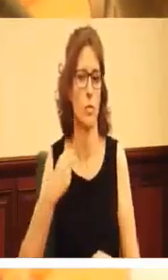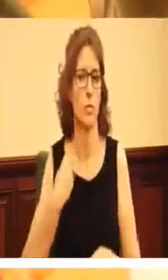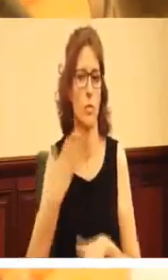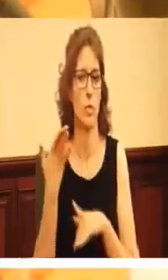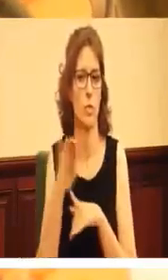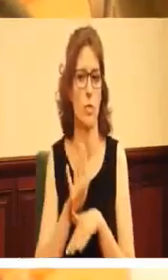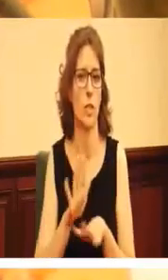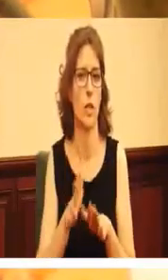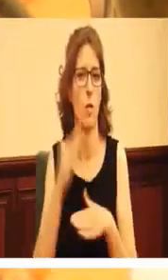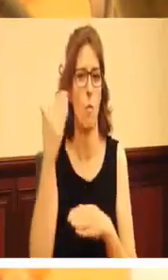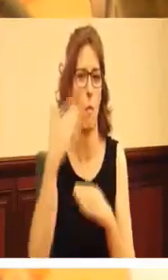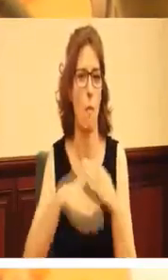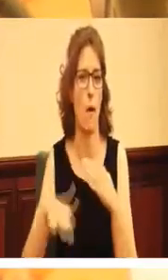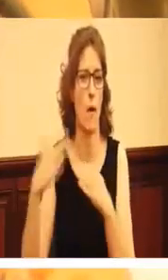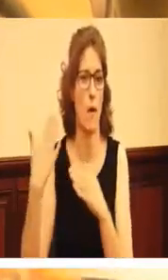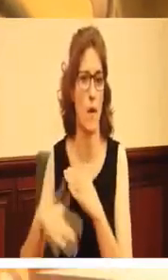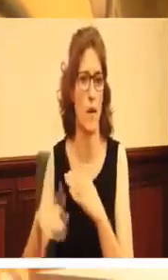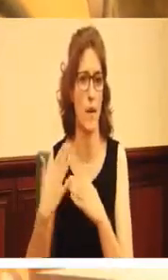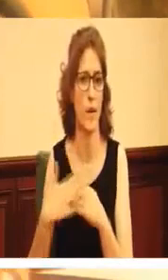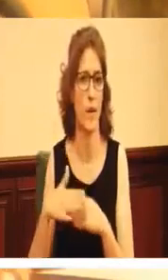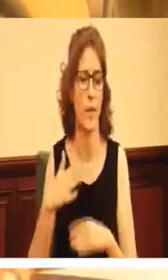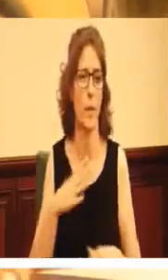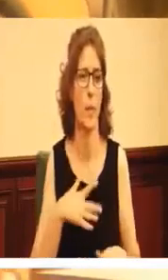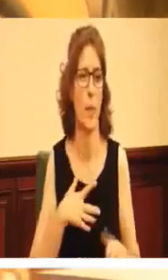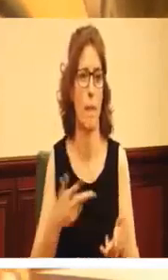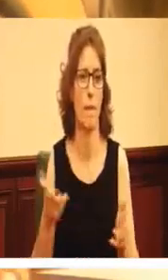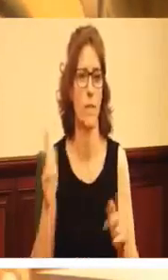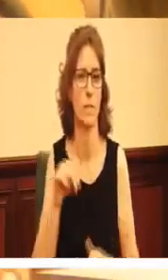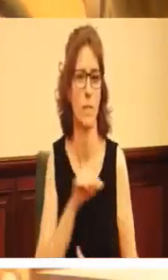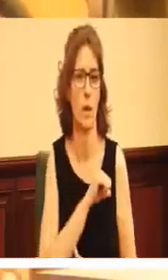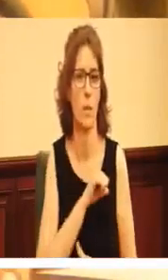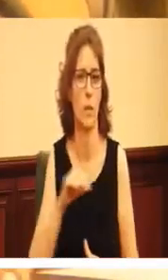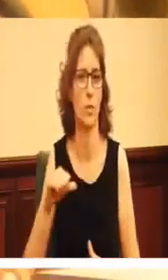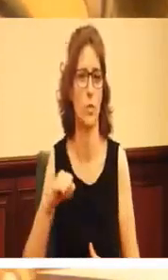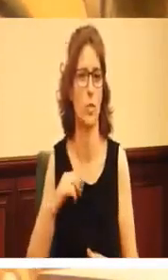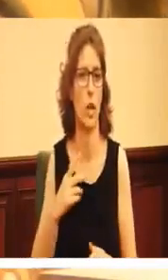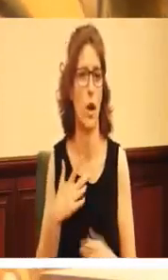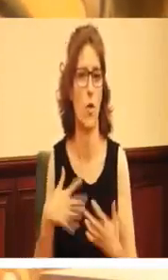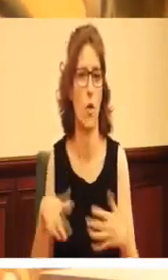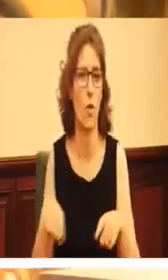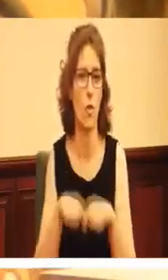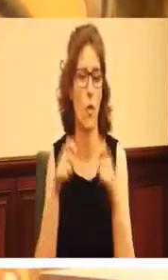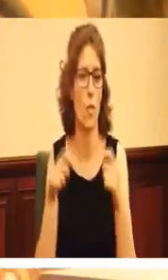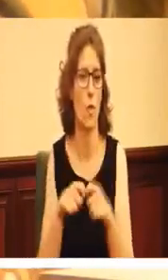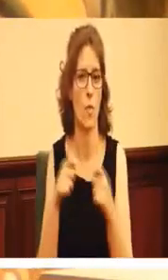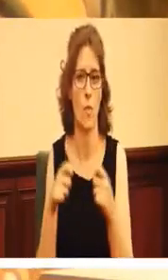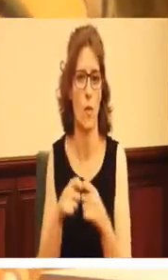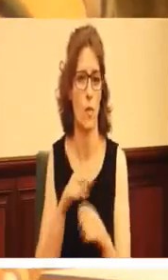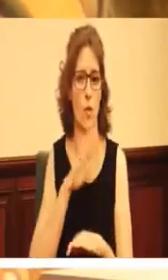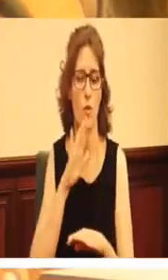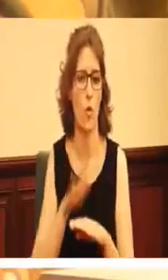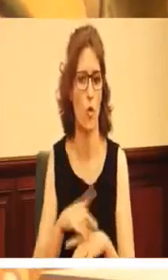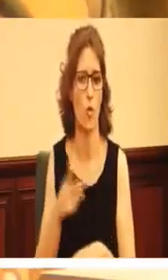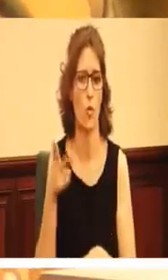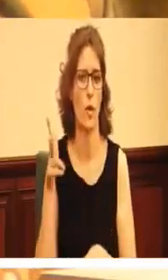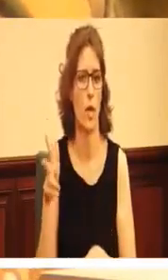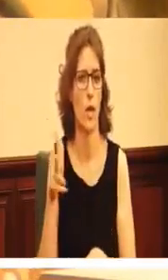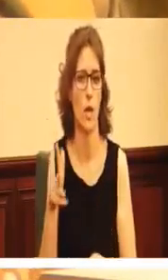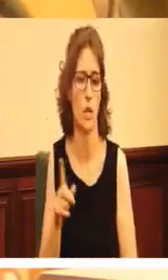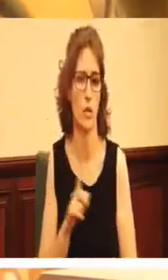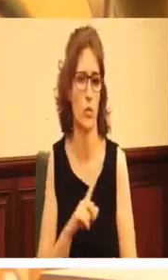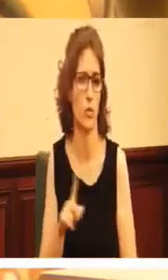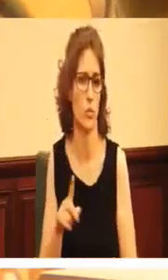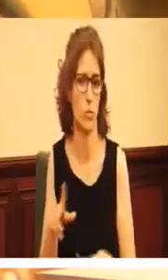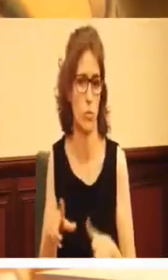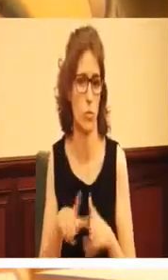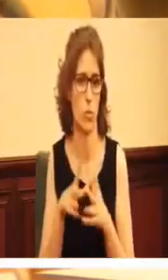pone barreras a las libertades personales o vulnera de forma sistemática los derechos humanos. Miren,